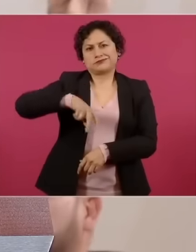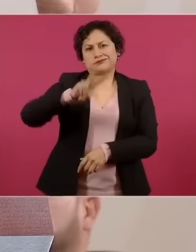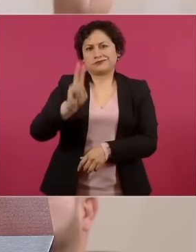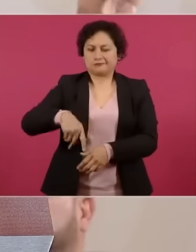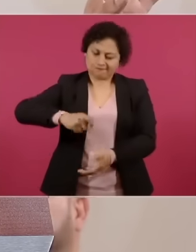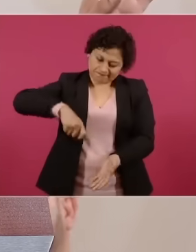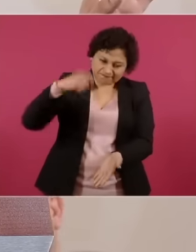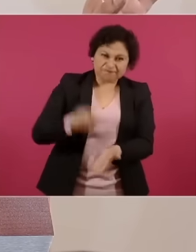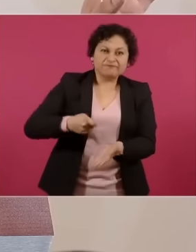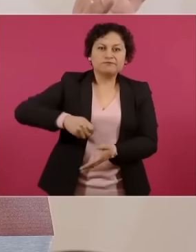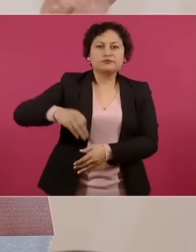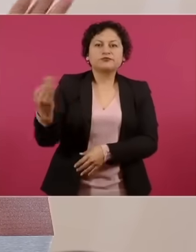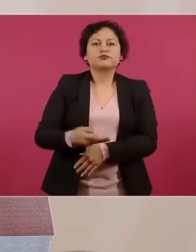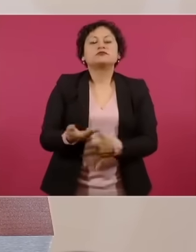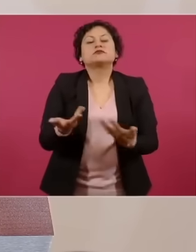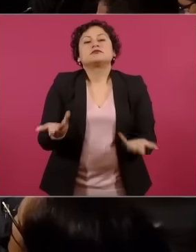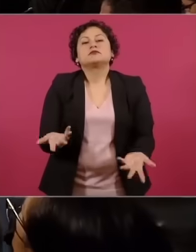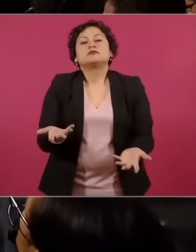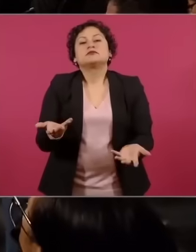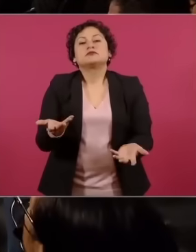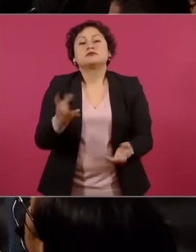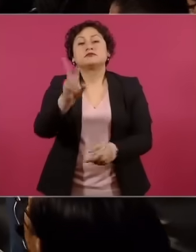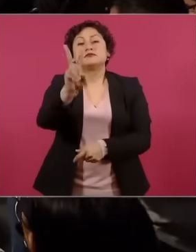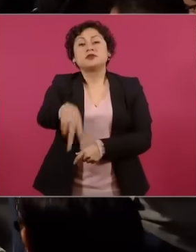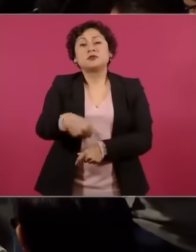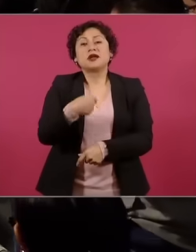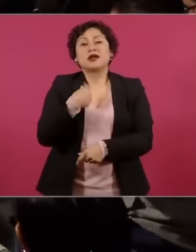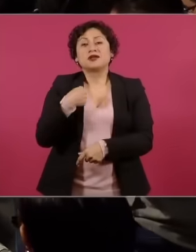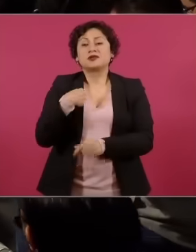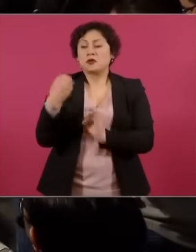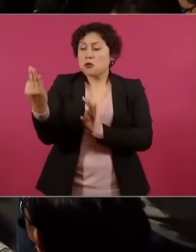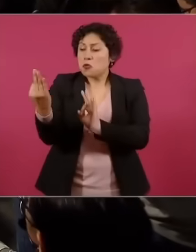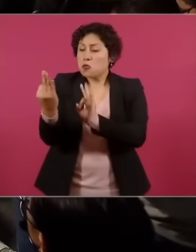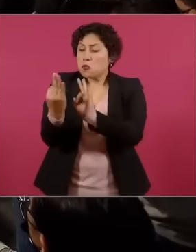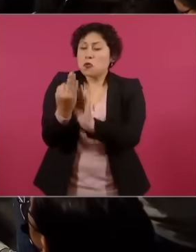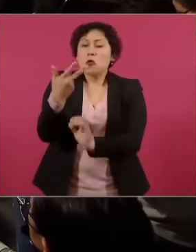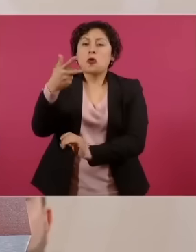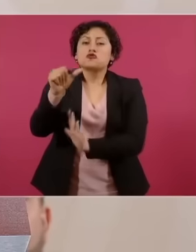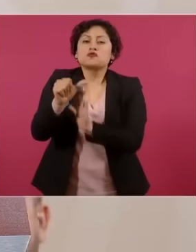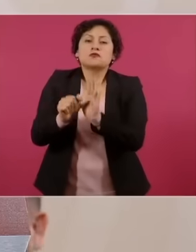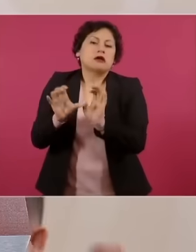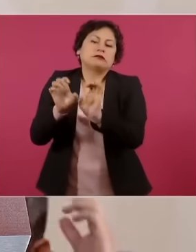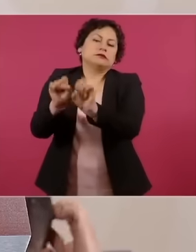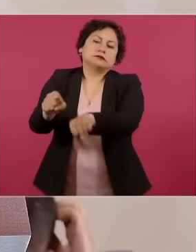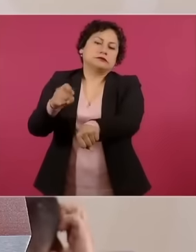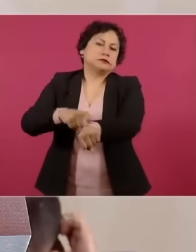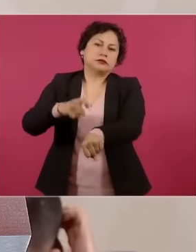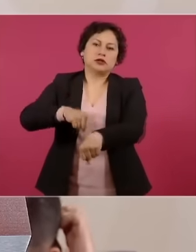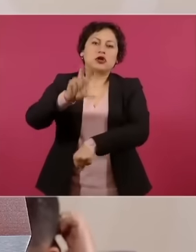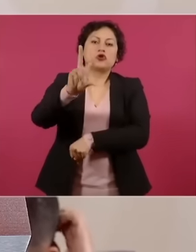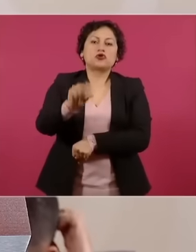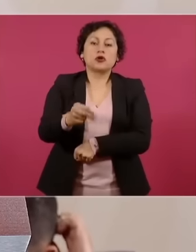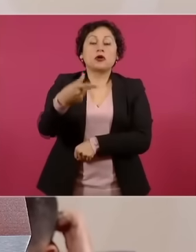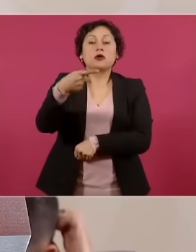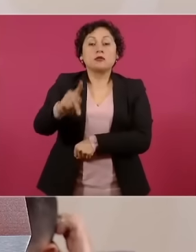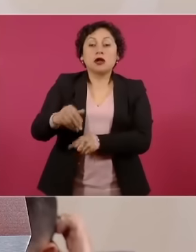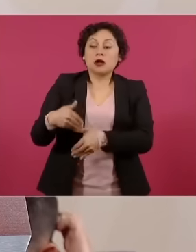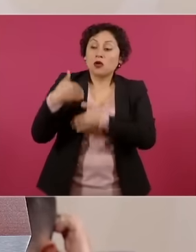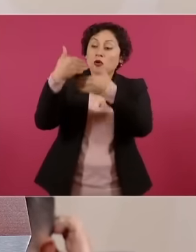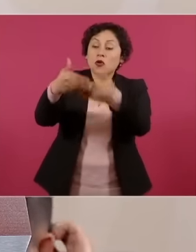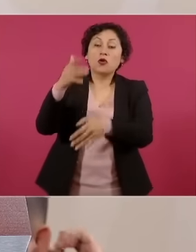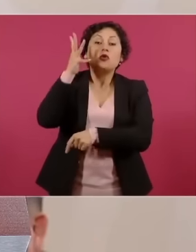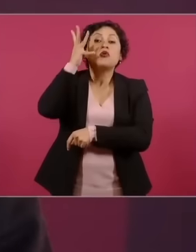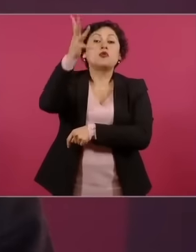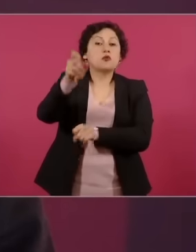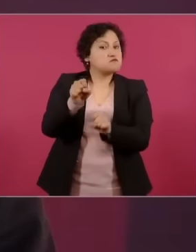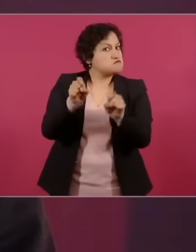Ya no me va a alcanzar el tiempo porque me faltan 8 meses, pero si se continúa con la misma política de atender a los jóvenes que no se